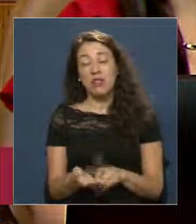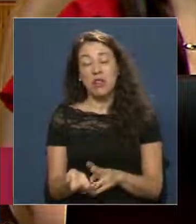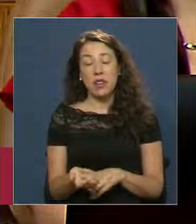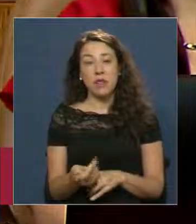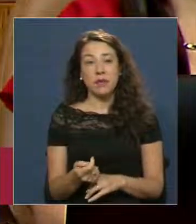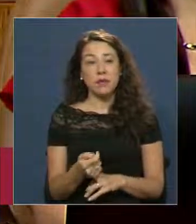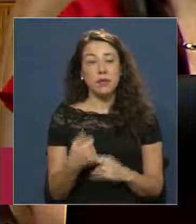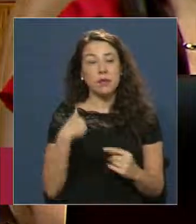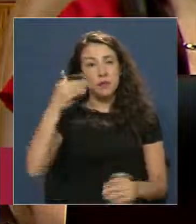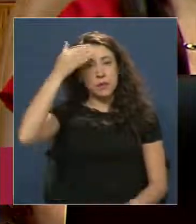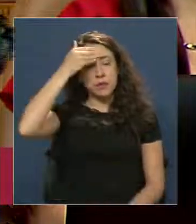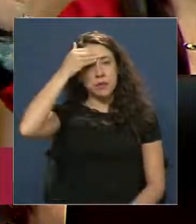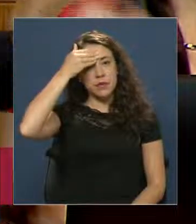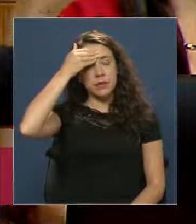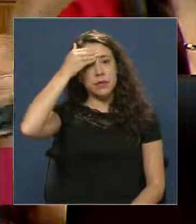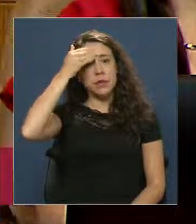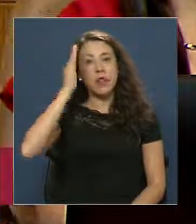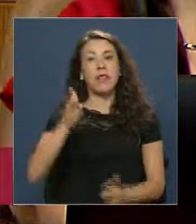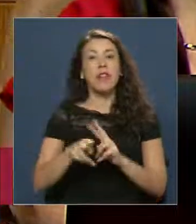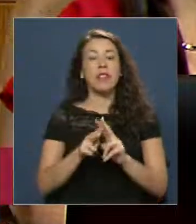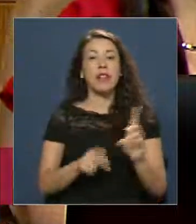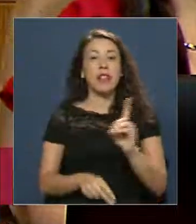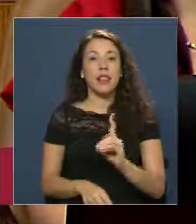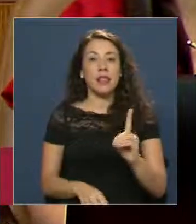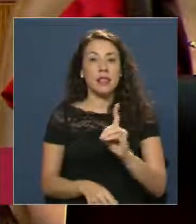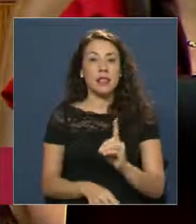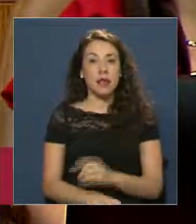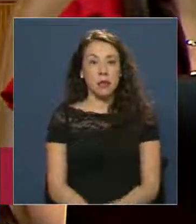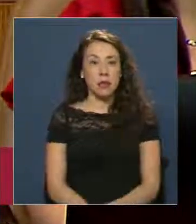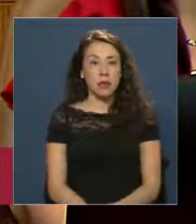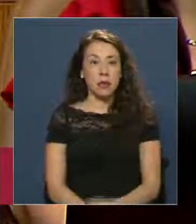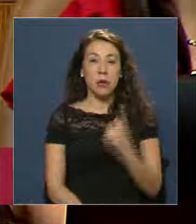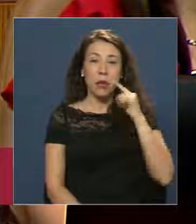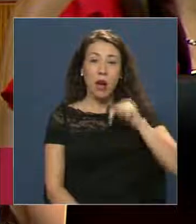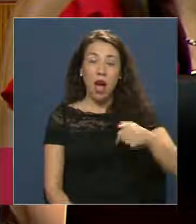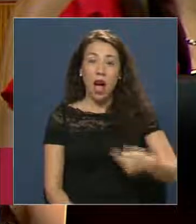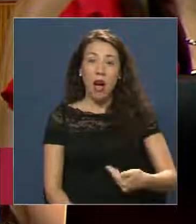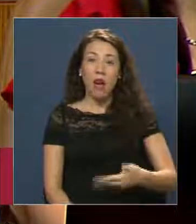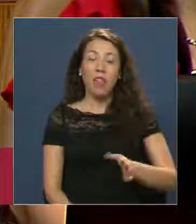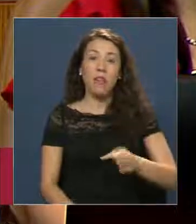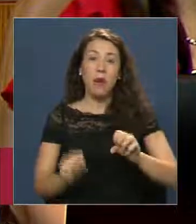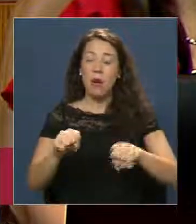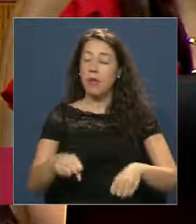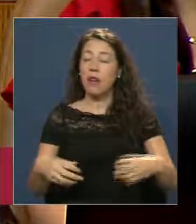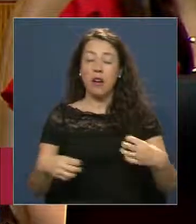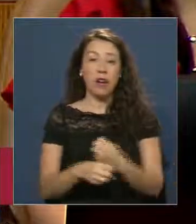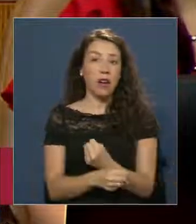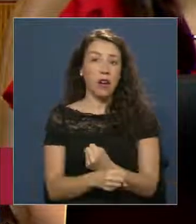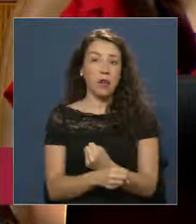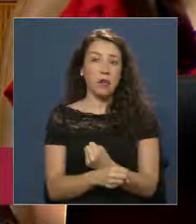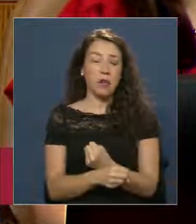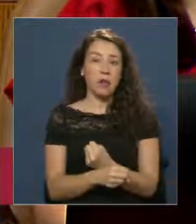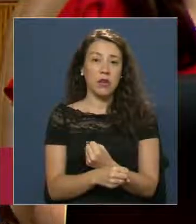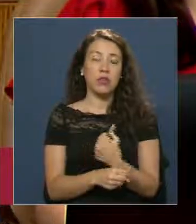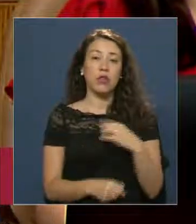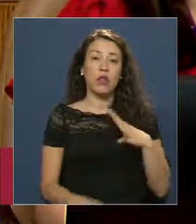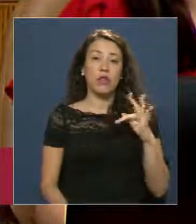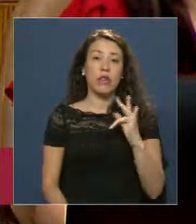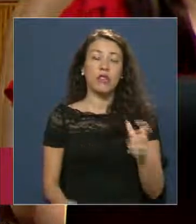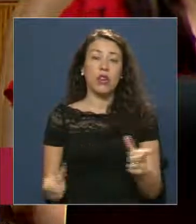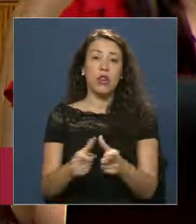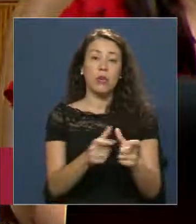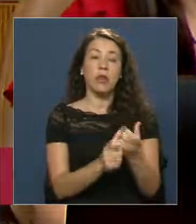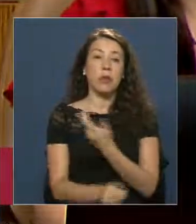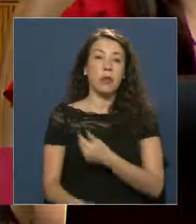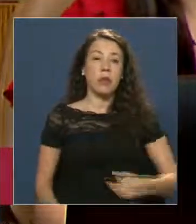y me preocupa, porque esto debería haber sido en diciembre lo que estábamos aprobando, pero ahora por eso hay que aprobarlo prontamente. Y yo felicito a los comités y